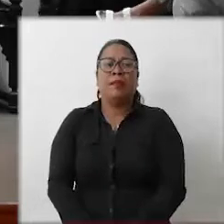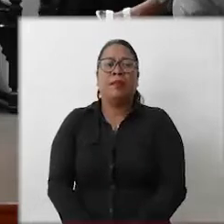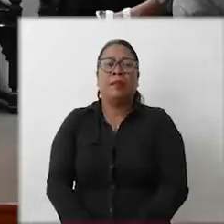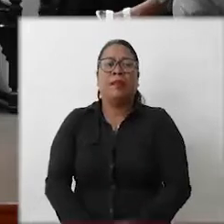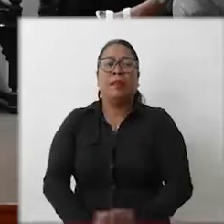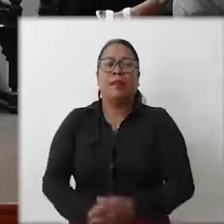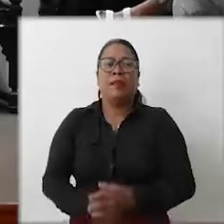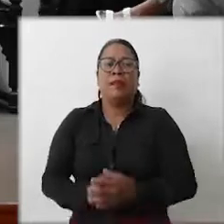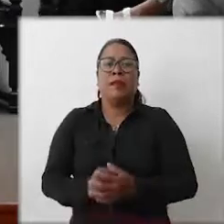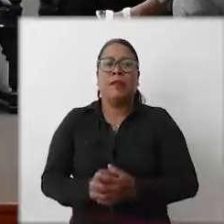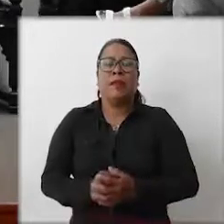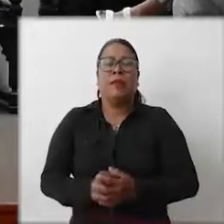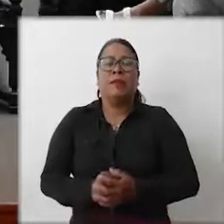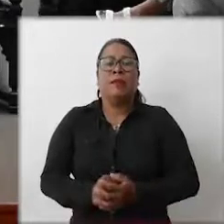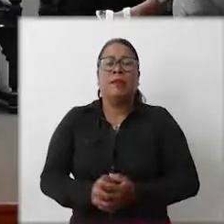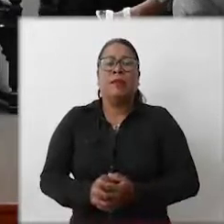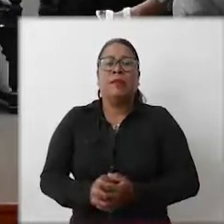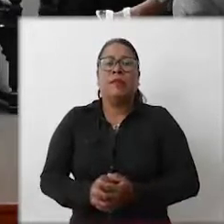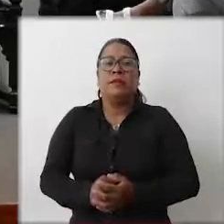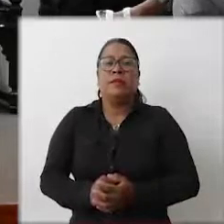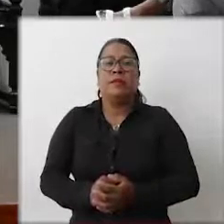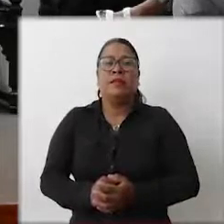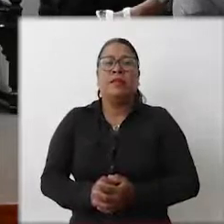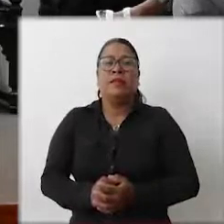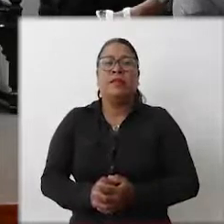2022-2024. Oaxaca para ti.